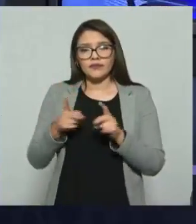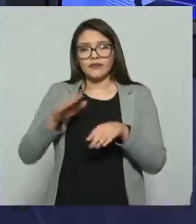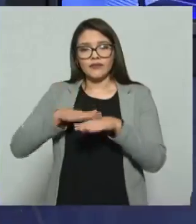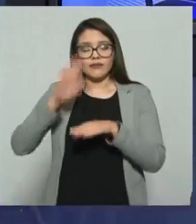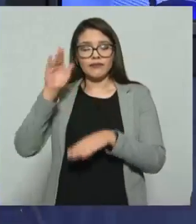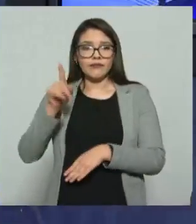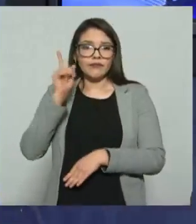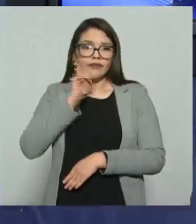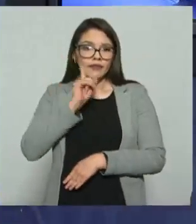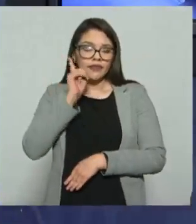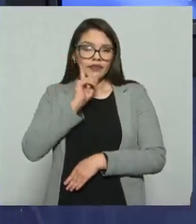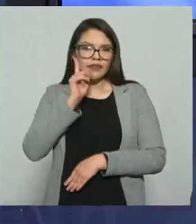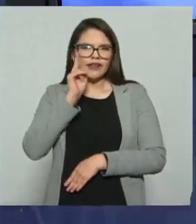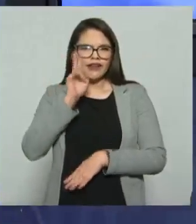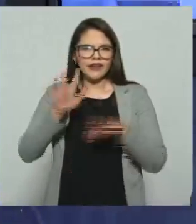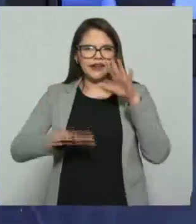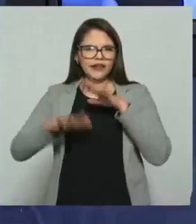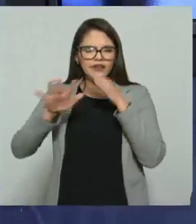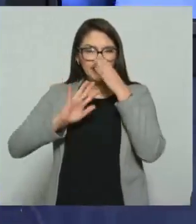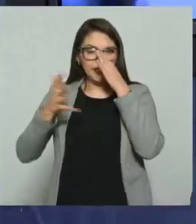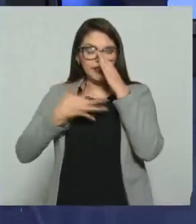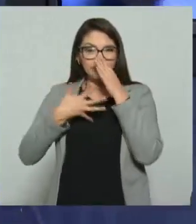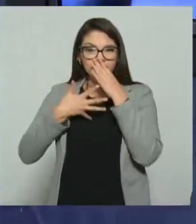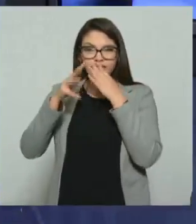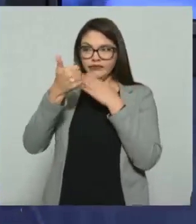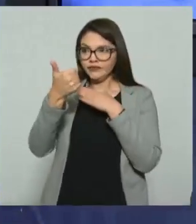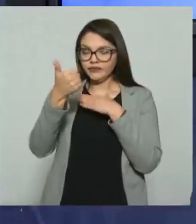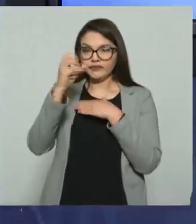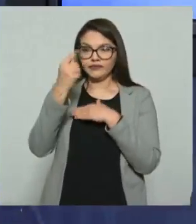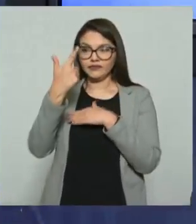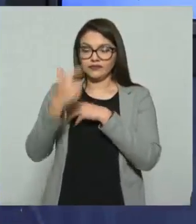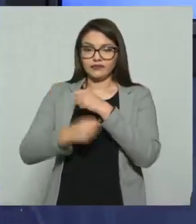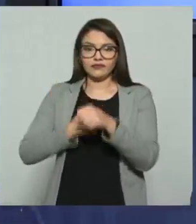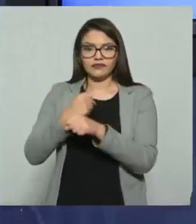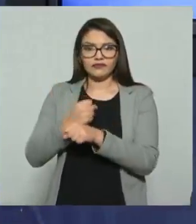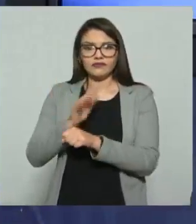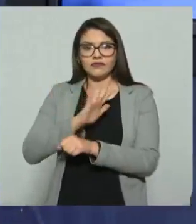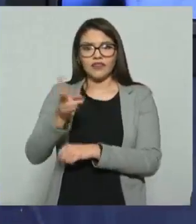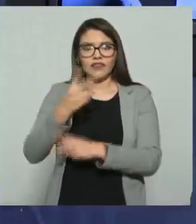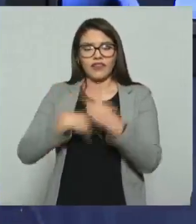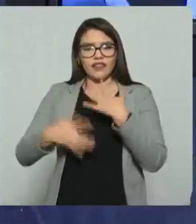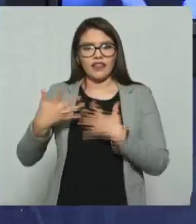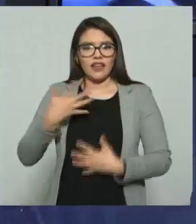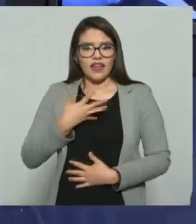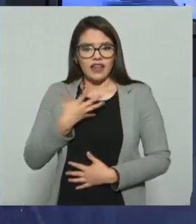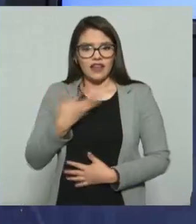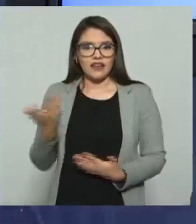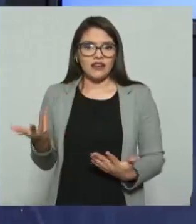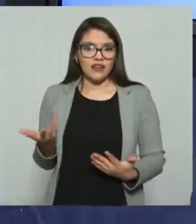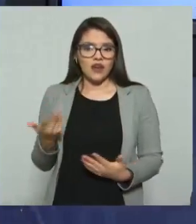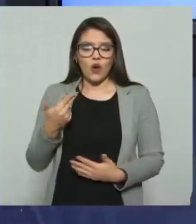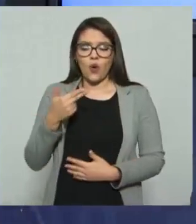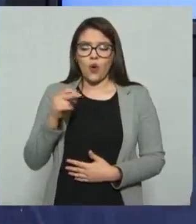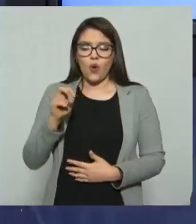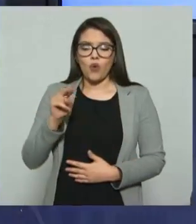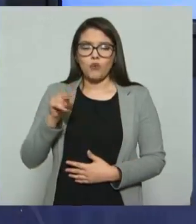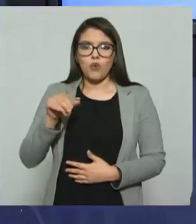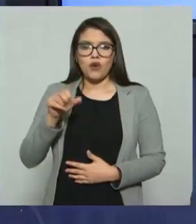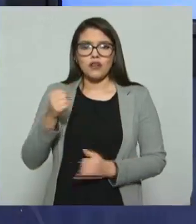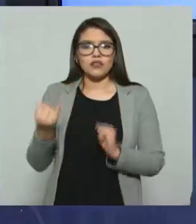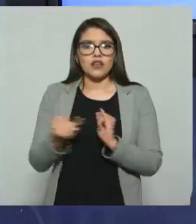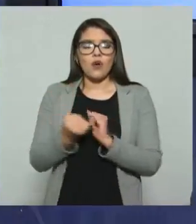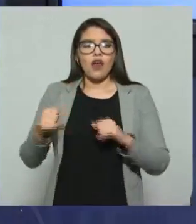mujeres. Estamos viendo mujeres que ya desde los 6, 7 años empiezan a tener ahora sí que hormonas de una